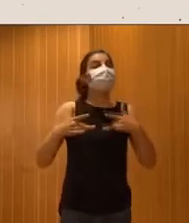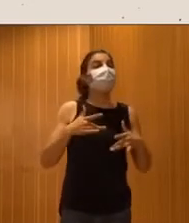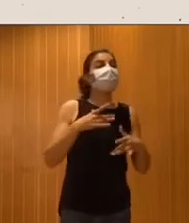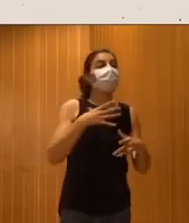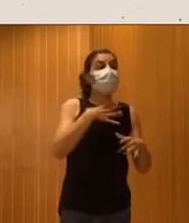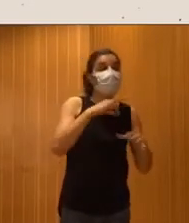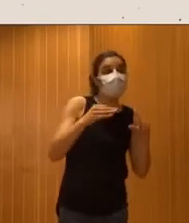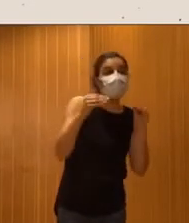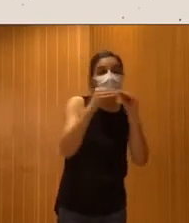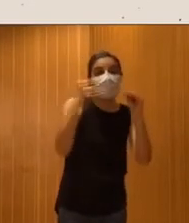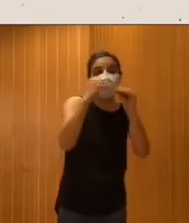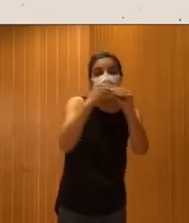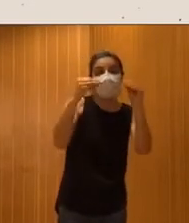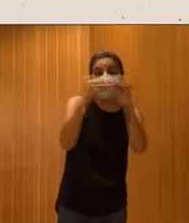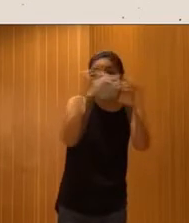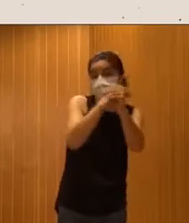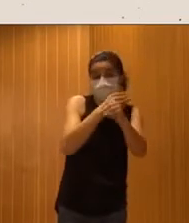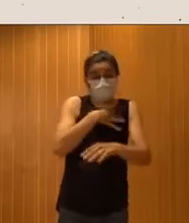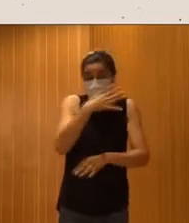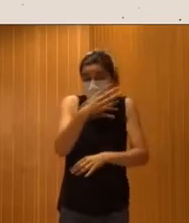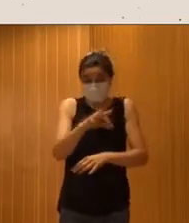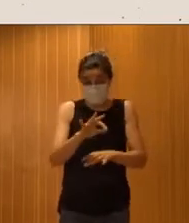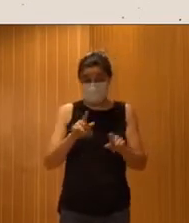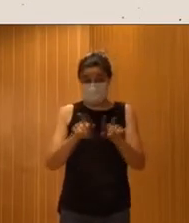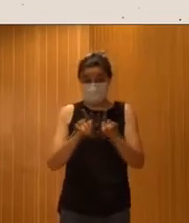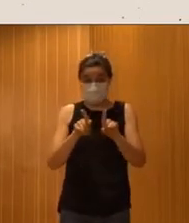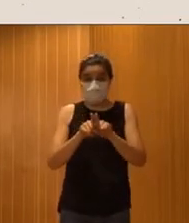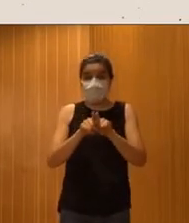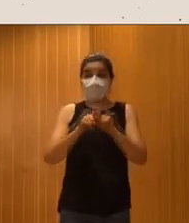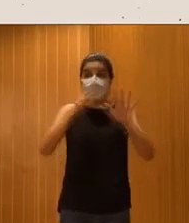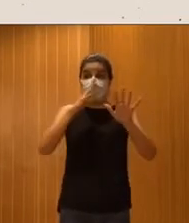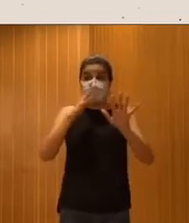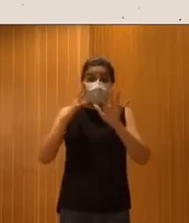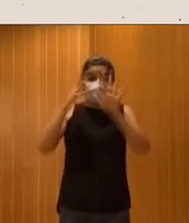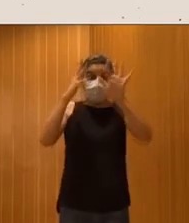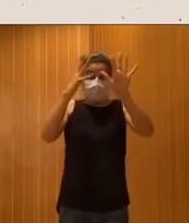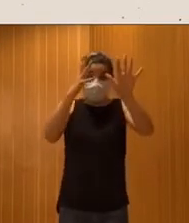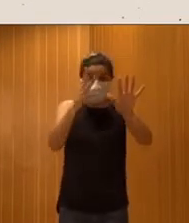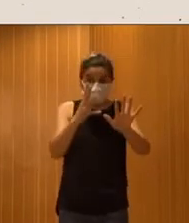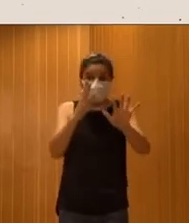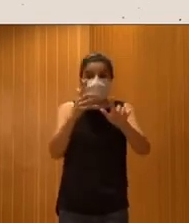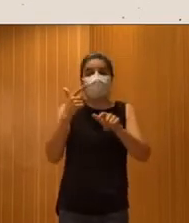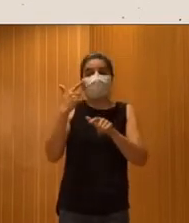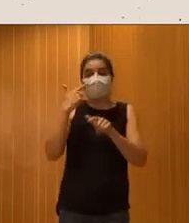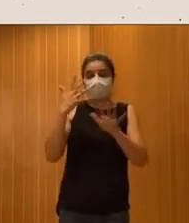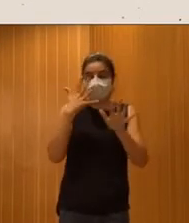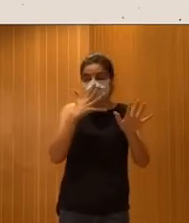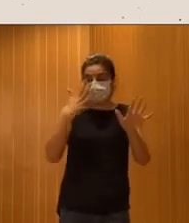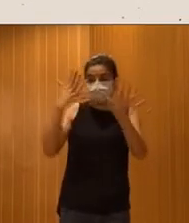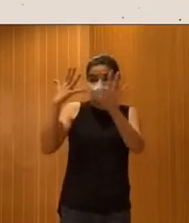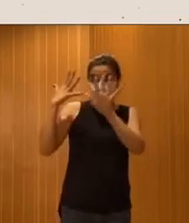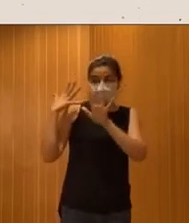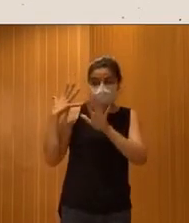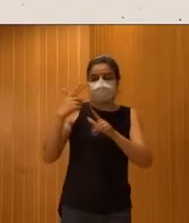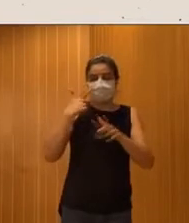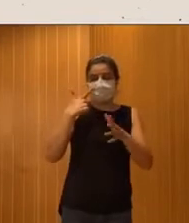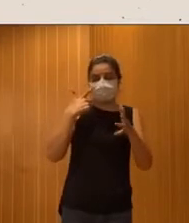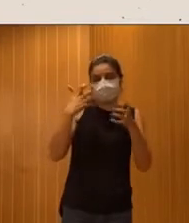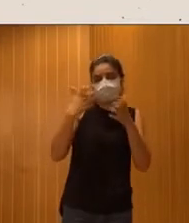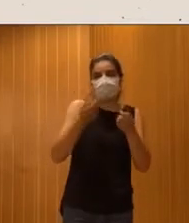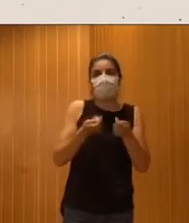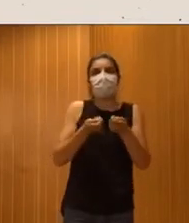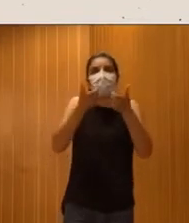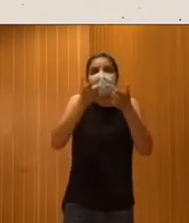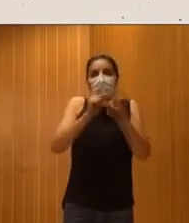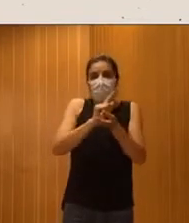no, no te pones de acuerdo. Si cogemos, por ejemplo, los efectos de la ley obra a 10 años, sí que se ve que ha habido un efecto